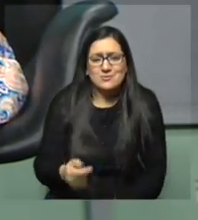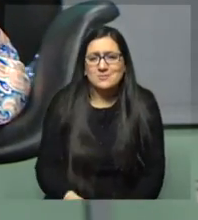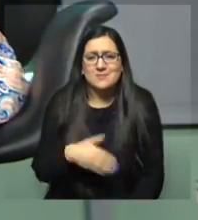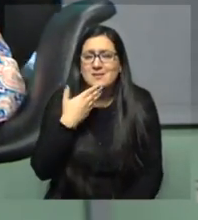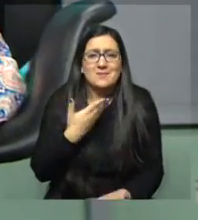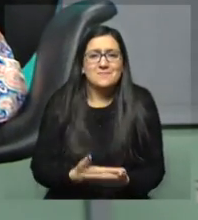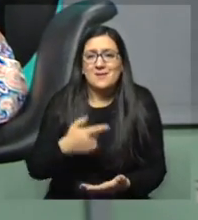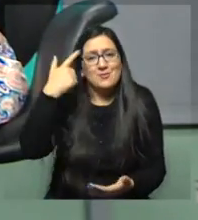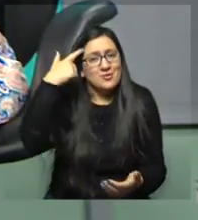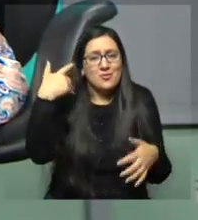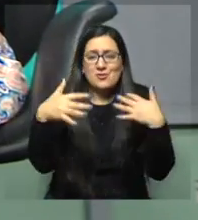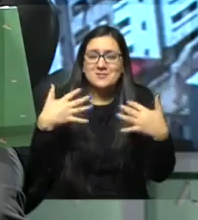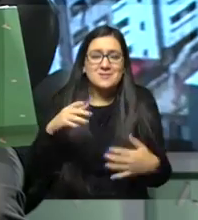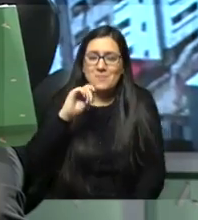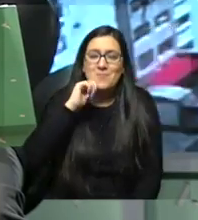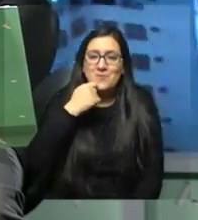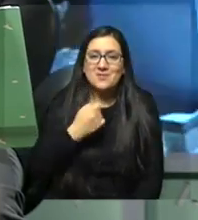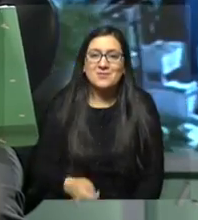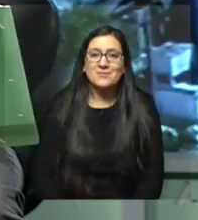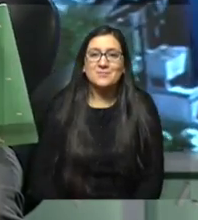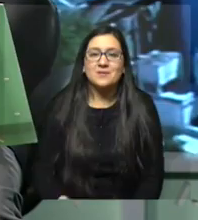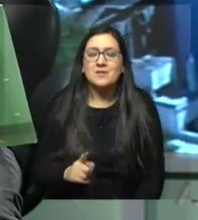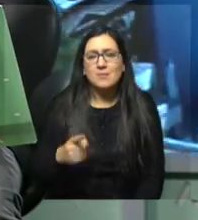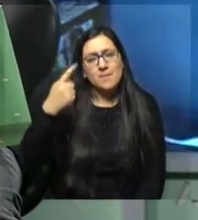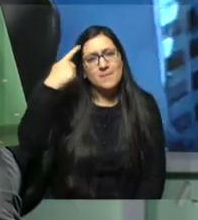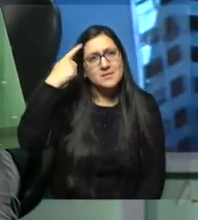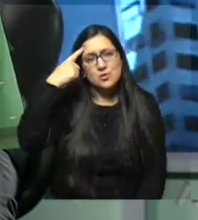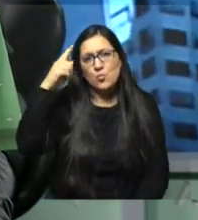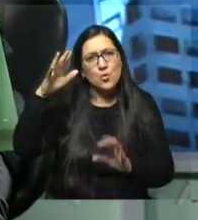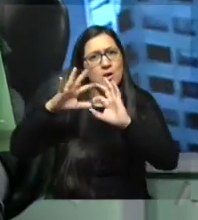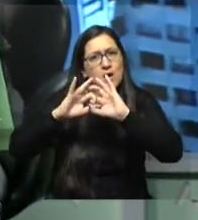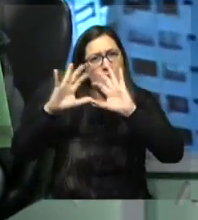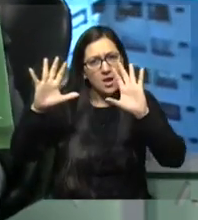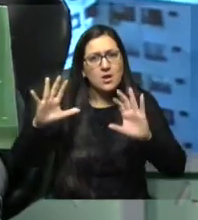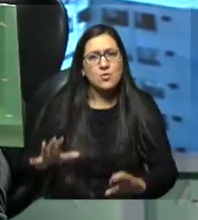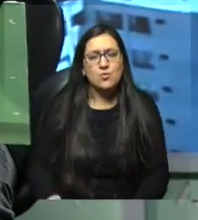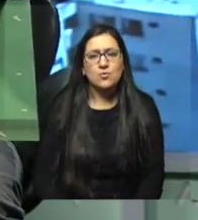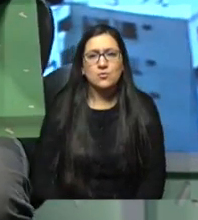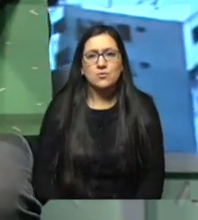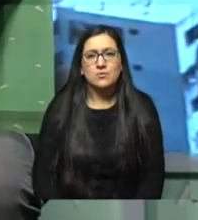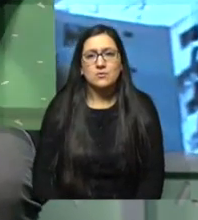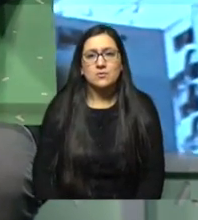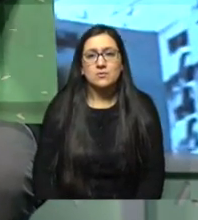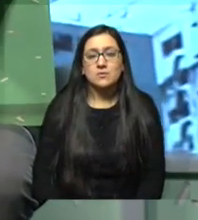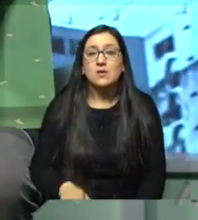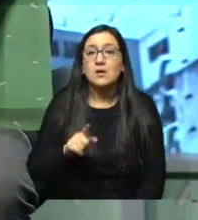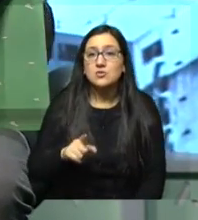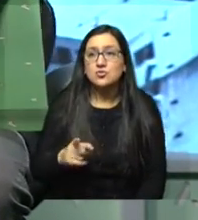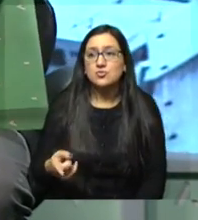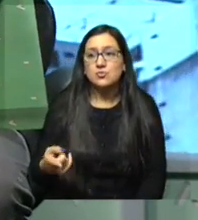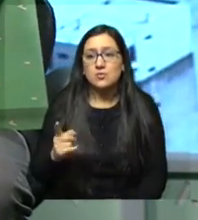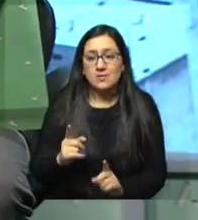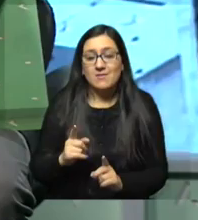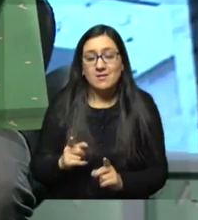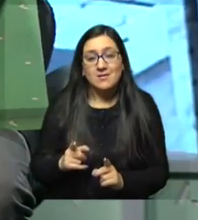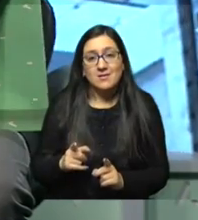nuestros adolescentes. Sí, claro que y sí. Y con esas cabecitas tan claras, ¿no? Porque es así, en definitiva, nos tienen que convencer o nos